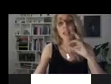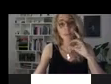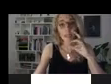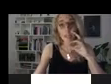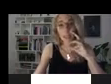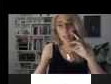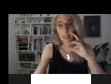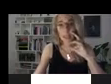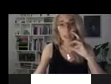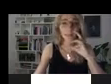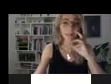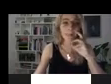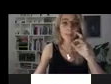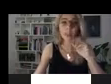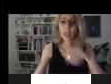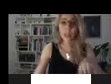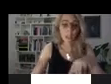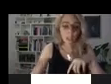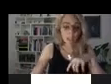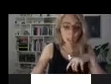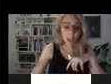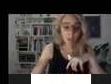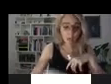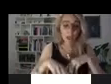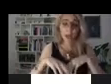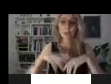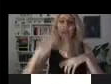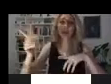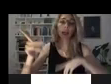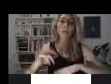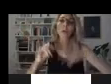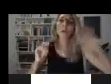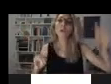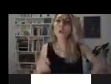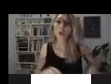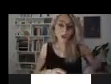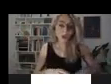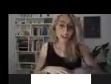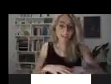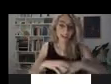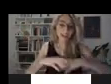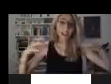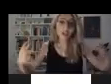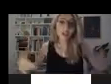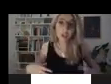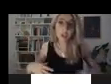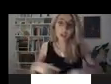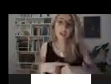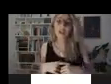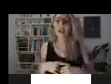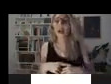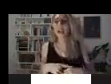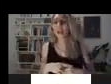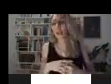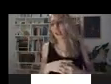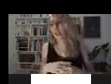Derrame, de Marcela Sinclair. Y llegamos a Pinta Miami junto con otras 22